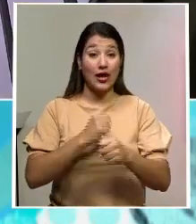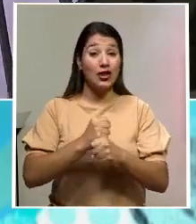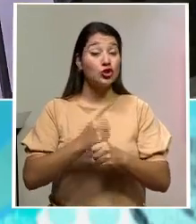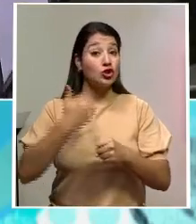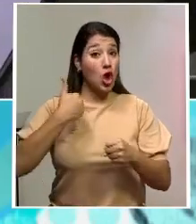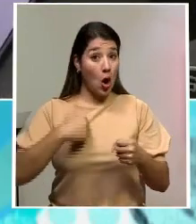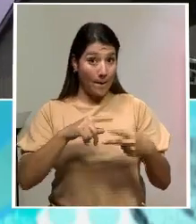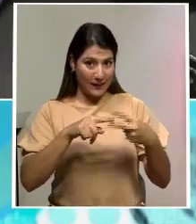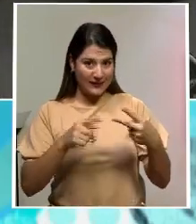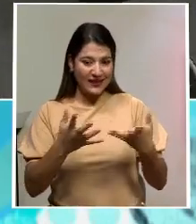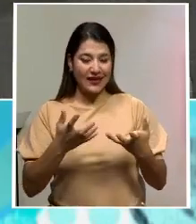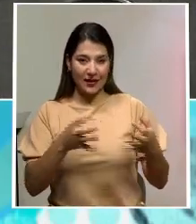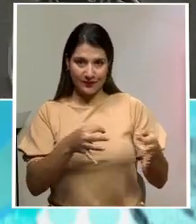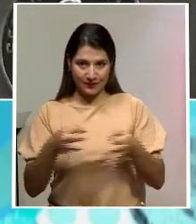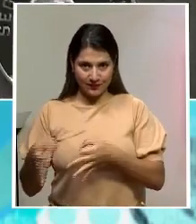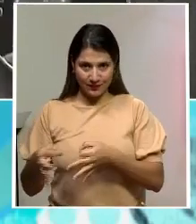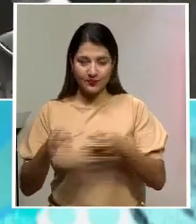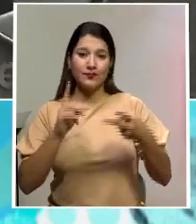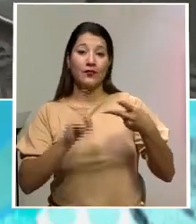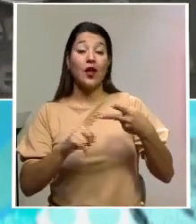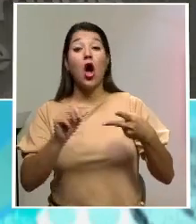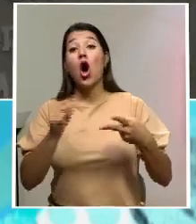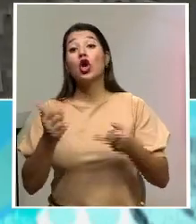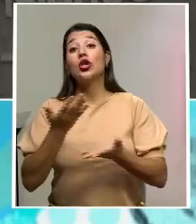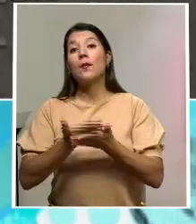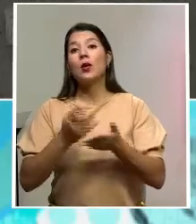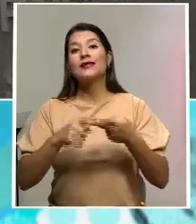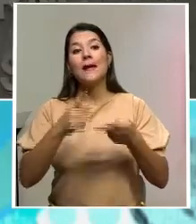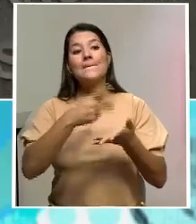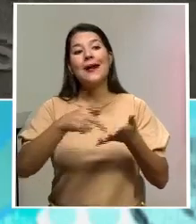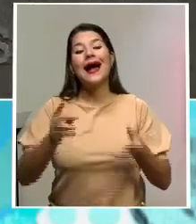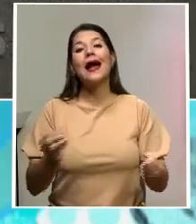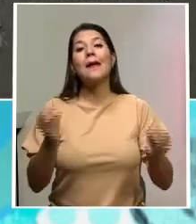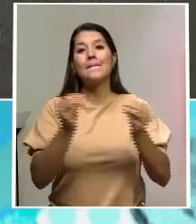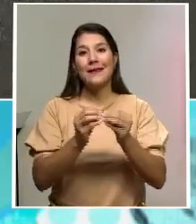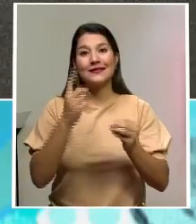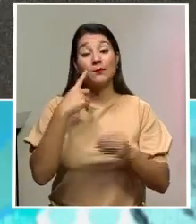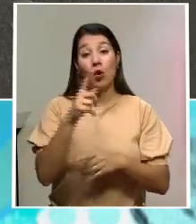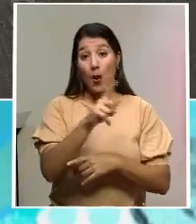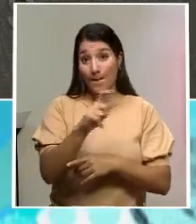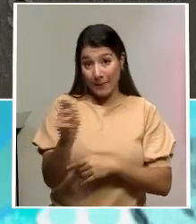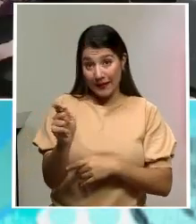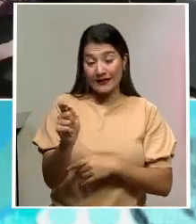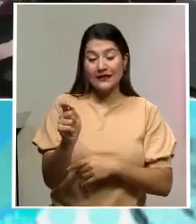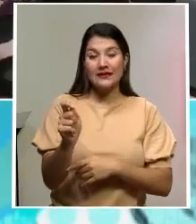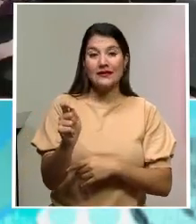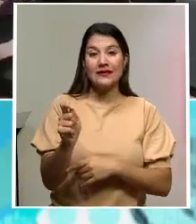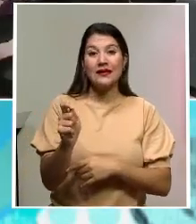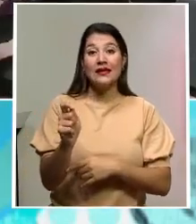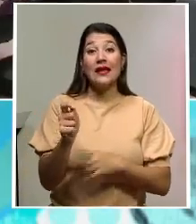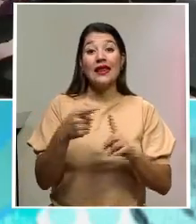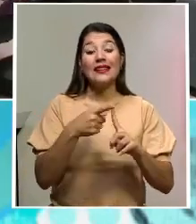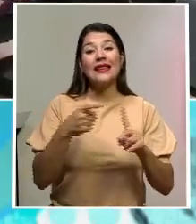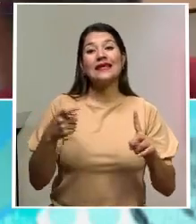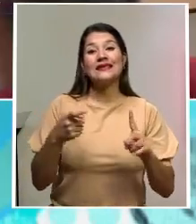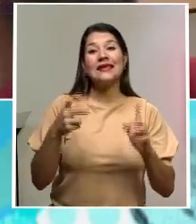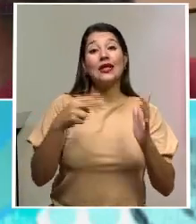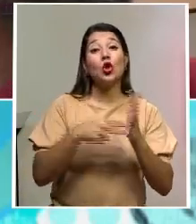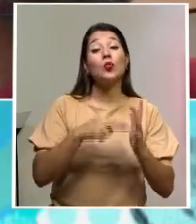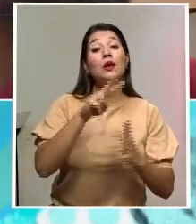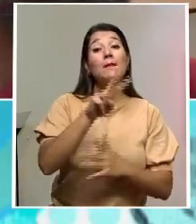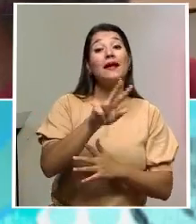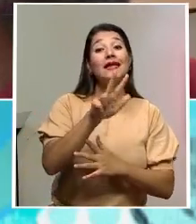hombres. También otra de las propuestas es pagar una cuota más elevada por algunos años, específicamente del 2023